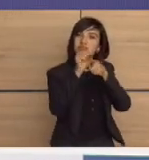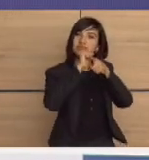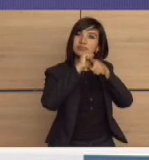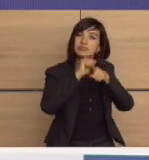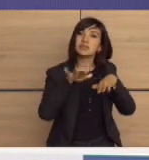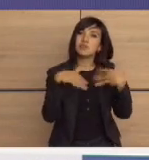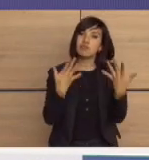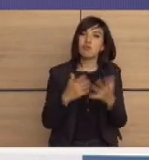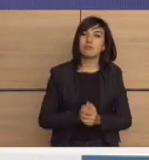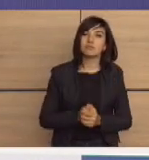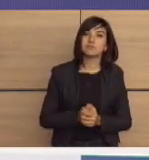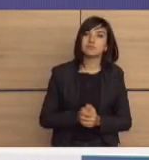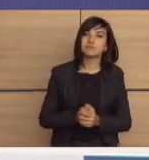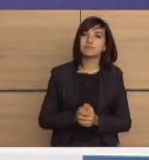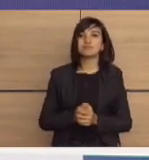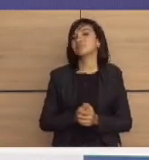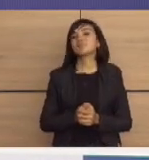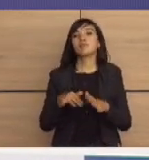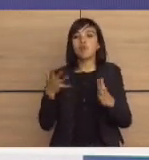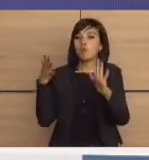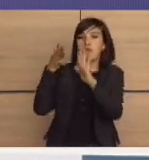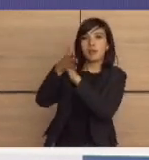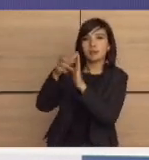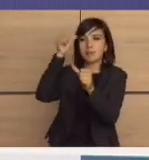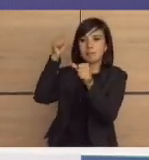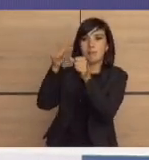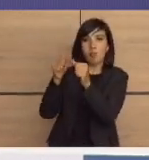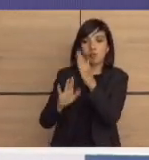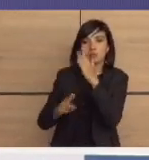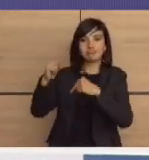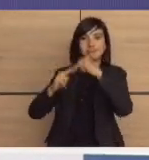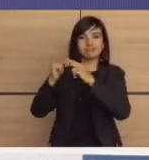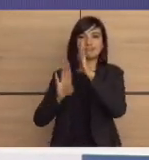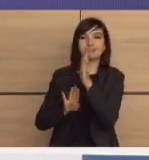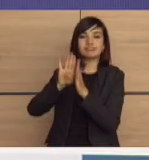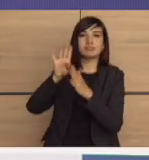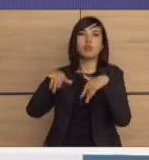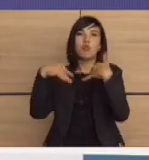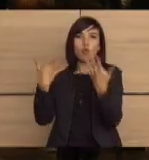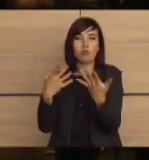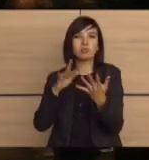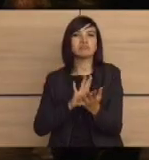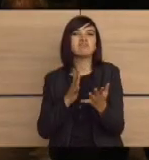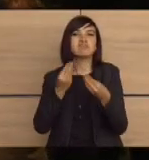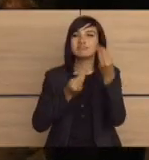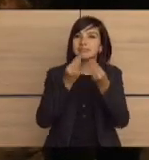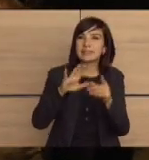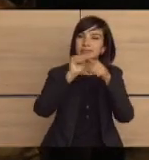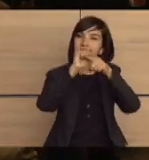comprensiones para hablar de un relato de memoria y hacer unos constructos en el andamiaje institucional que es el acuerdo de país en el que estamos